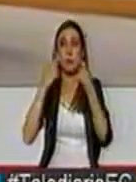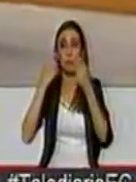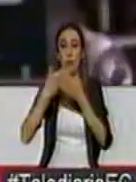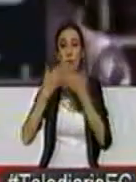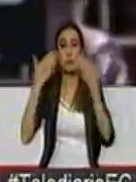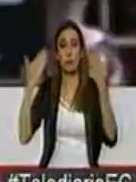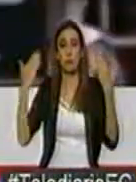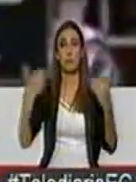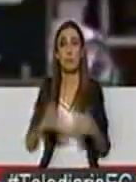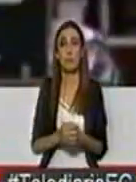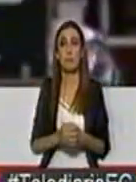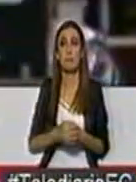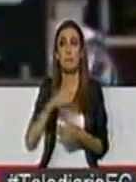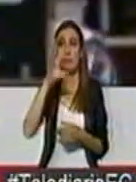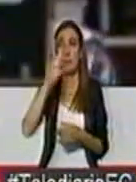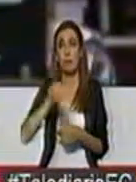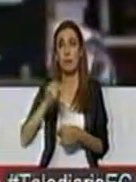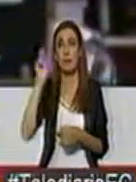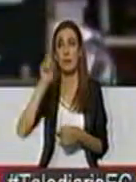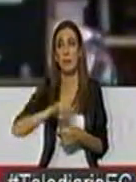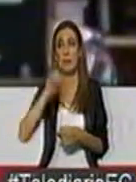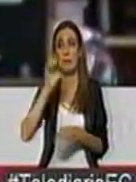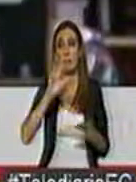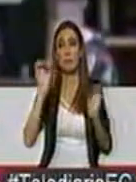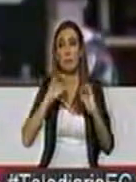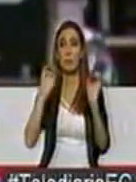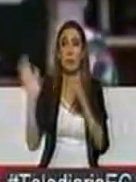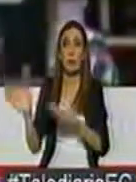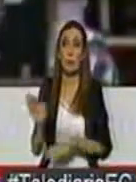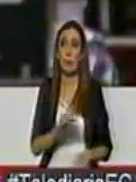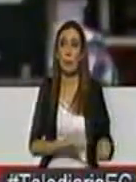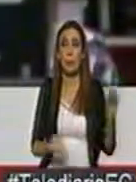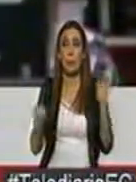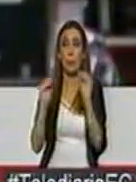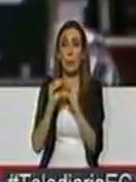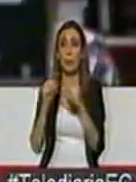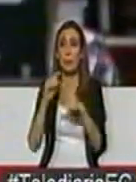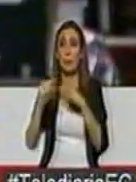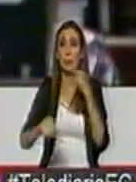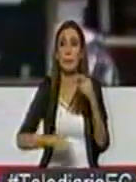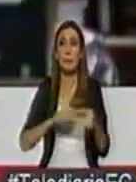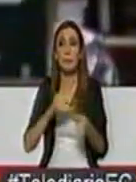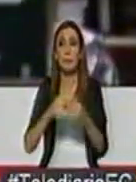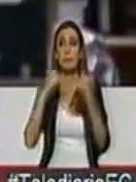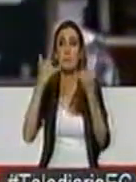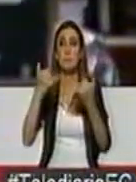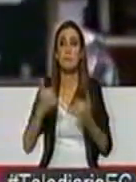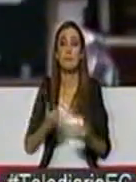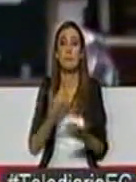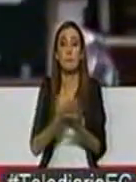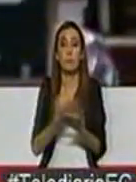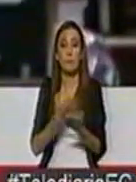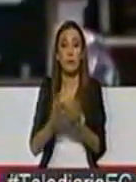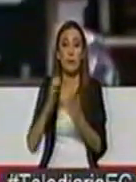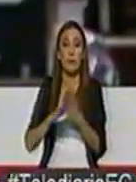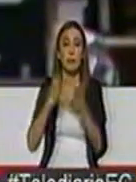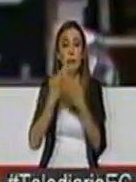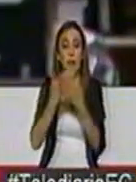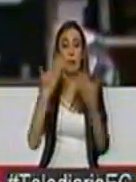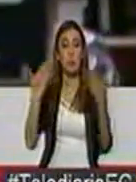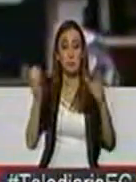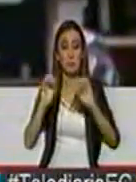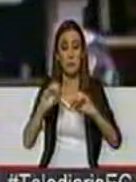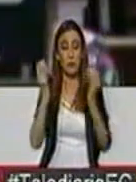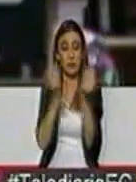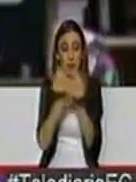ejemplo? Ya no será necesario cancelar ningún valor. Y es más, si completan el proceso de chatarrización de ese